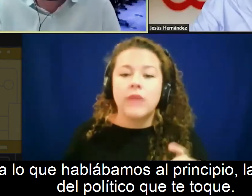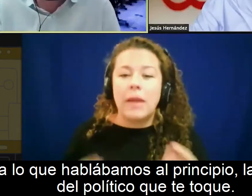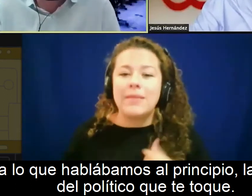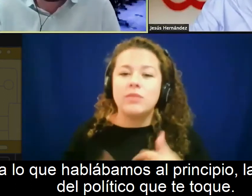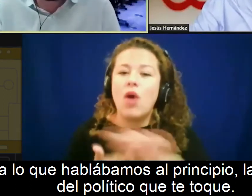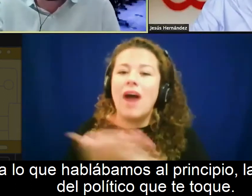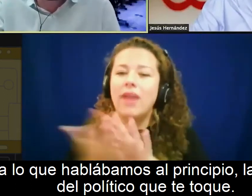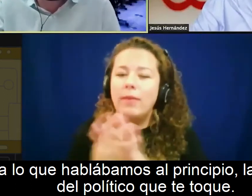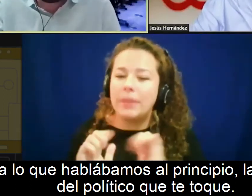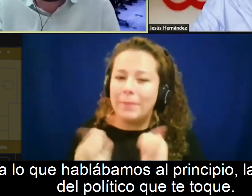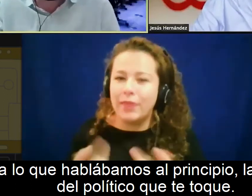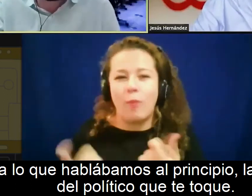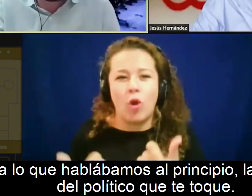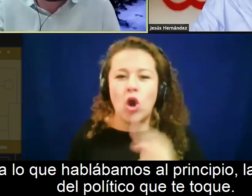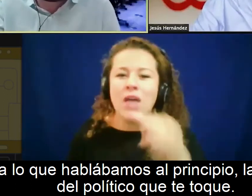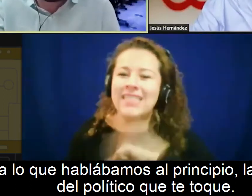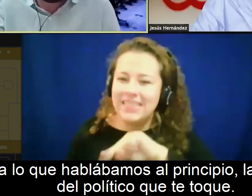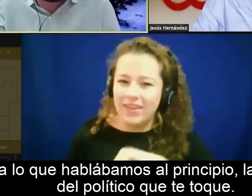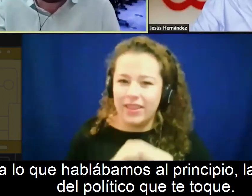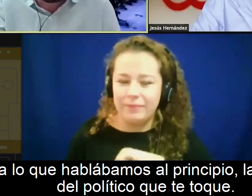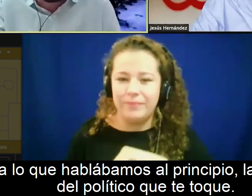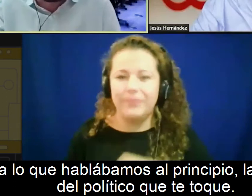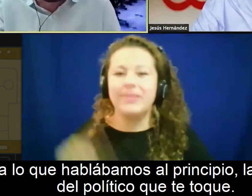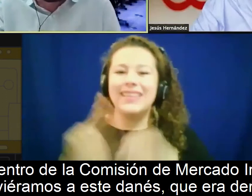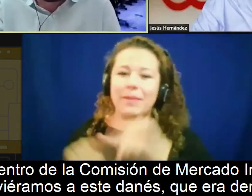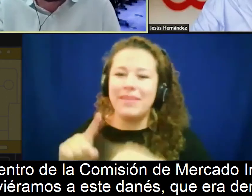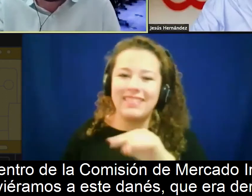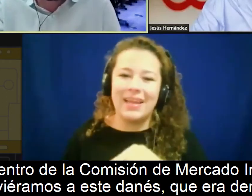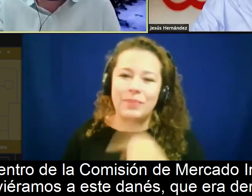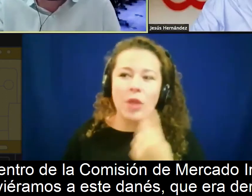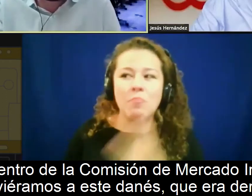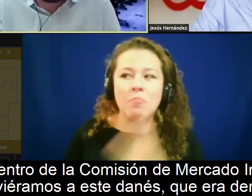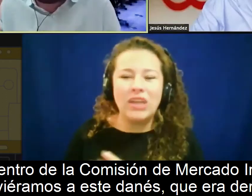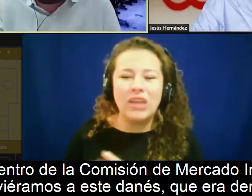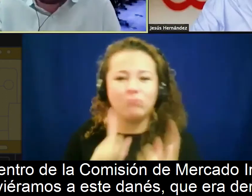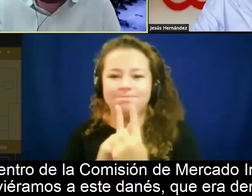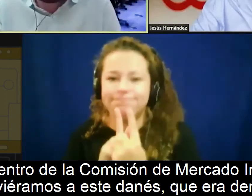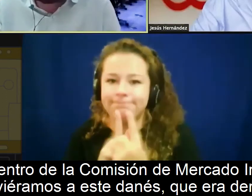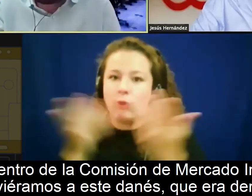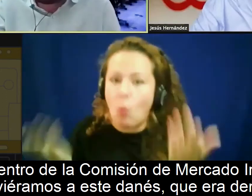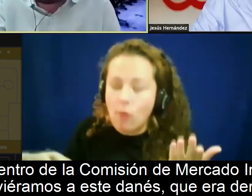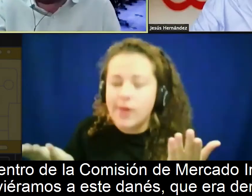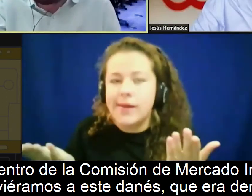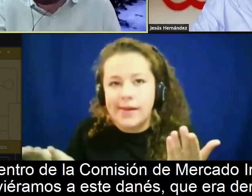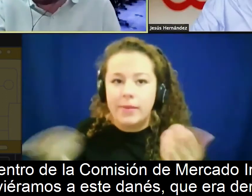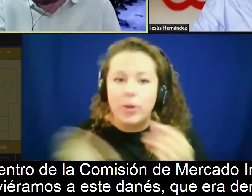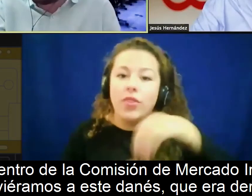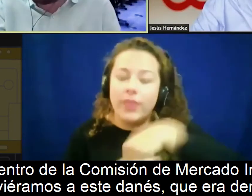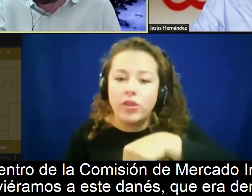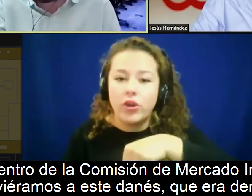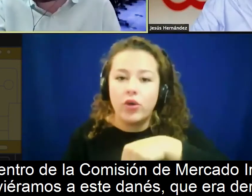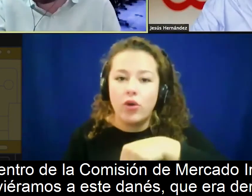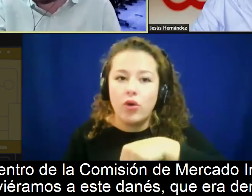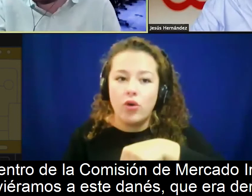un poco la sensibilidad del político que te toque. Pero bueno, dentro de la Comisión